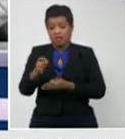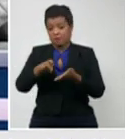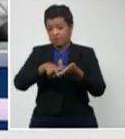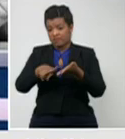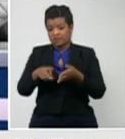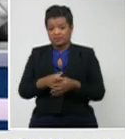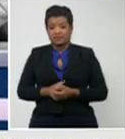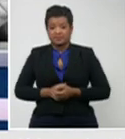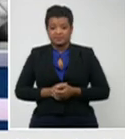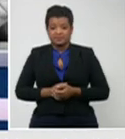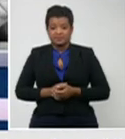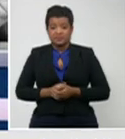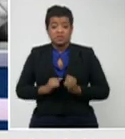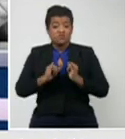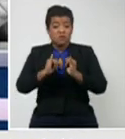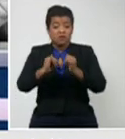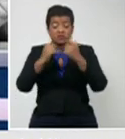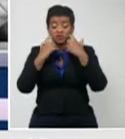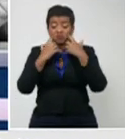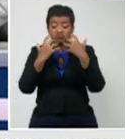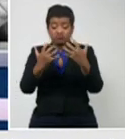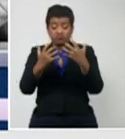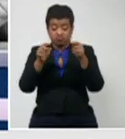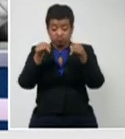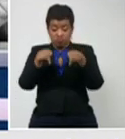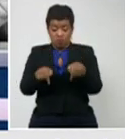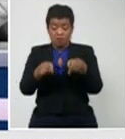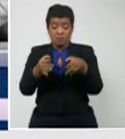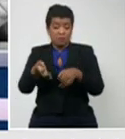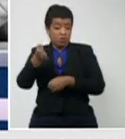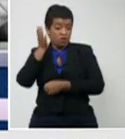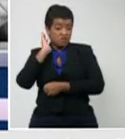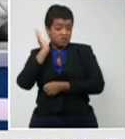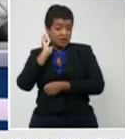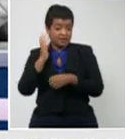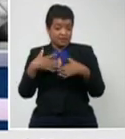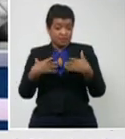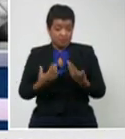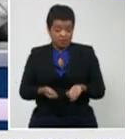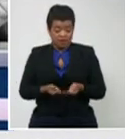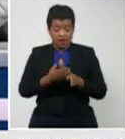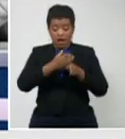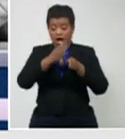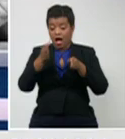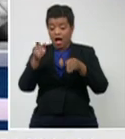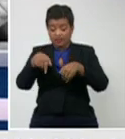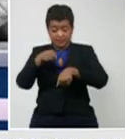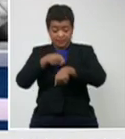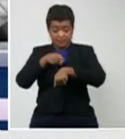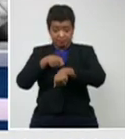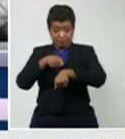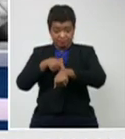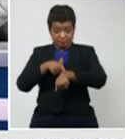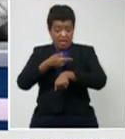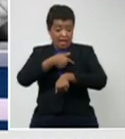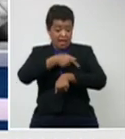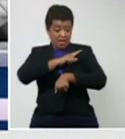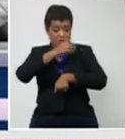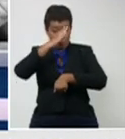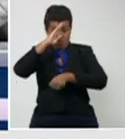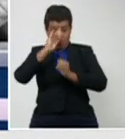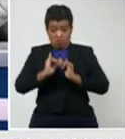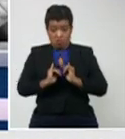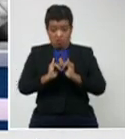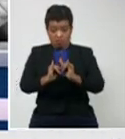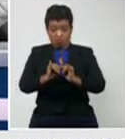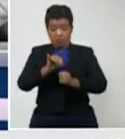datos relevantes manejados en conferencia de prensa, tenemos que hasta este minuto, ayer La Nación reportó